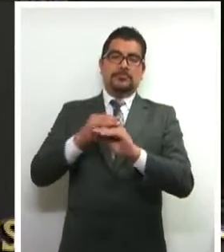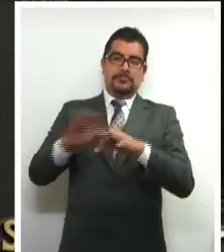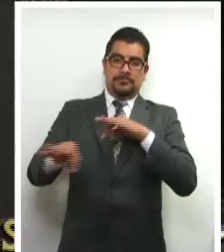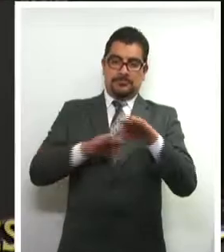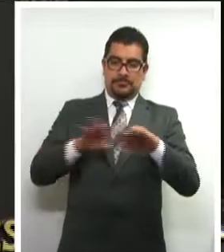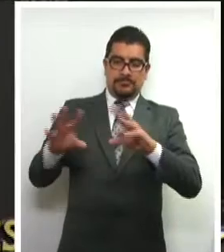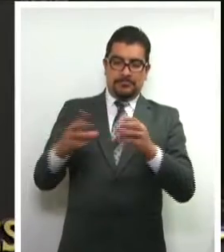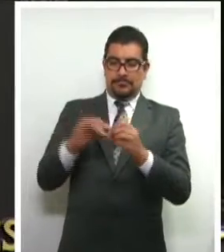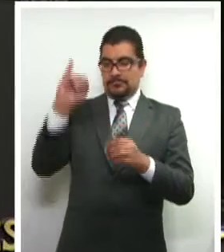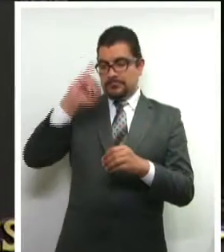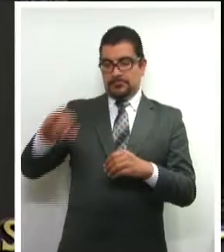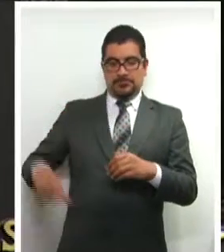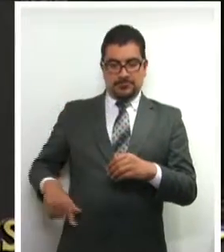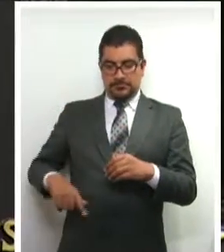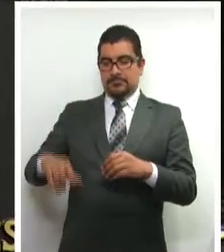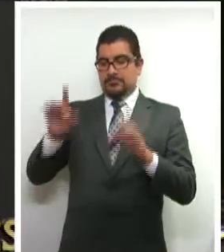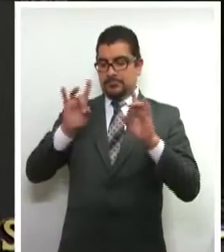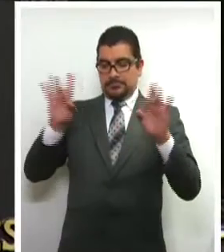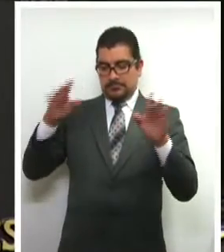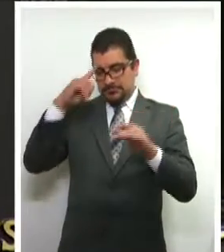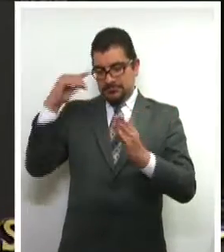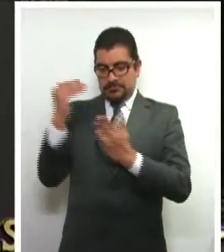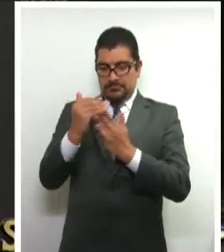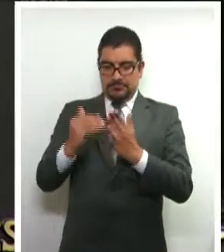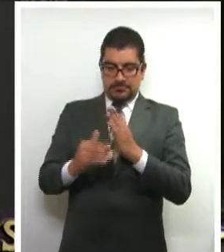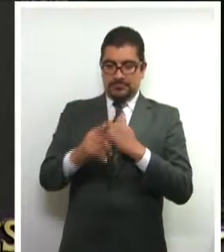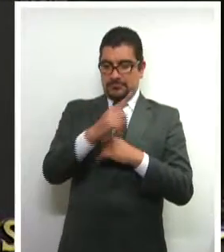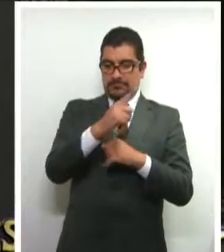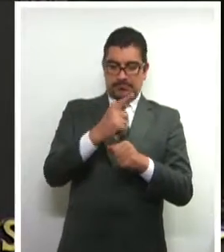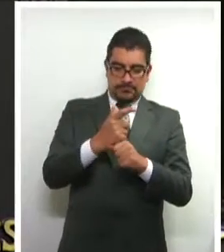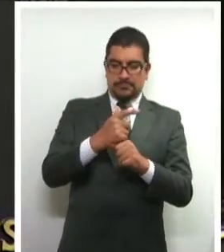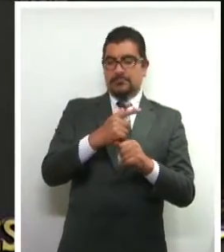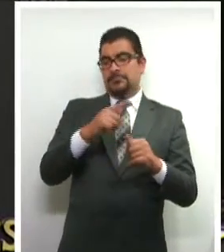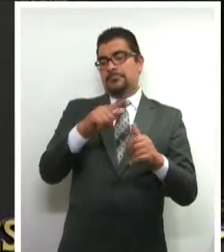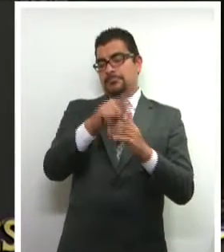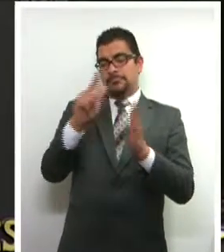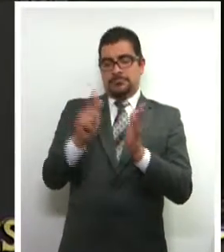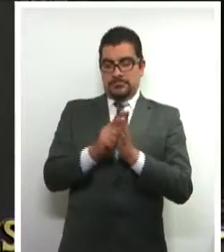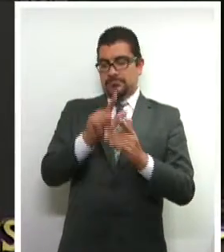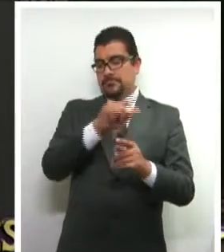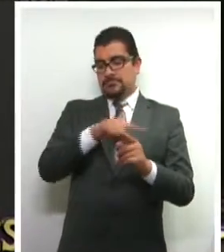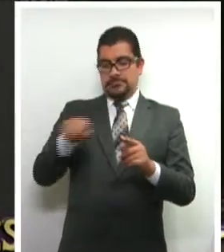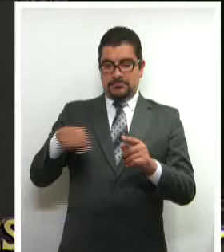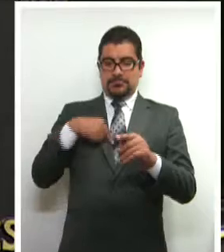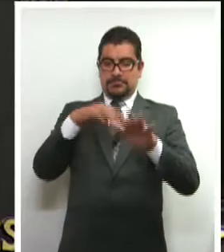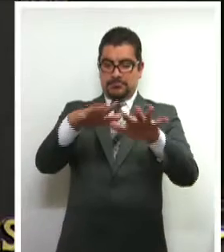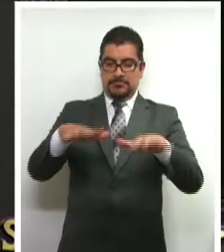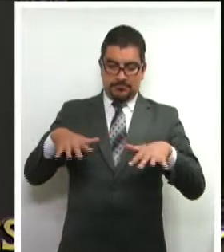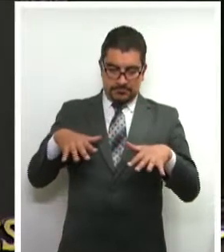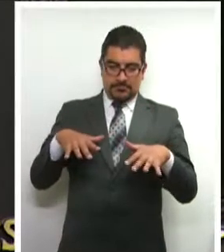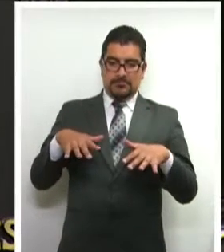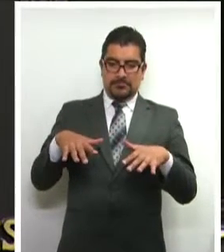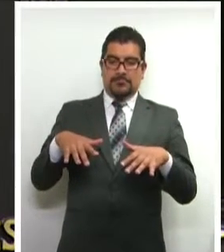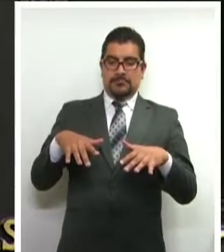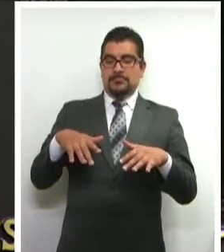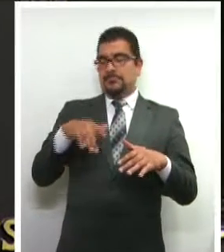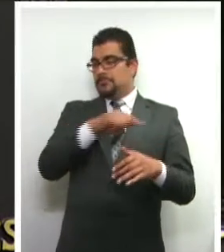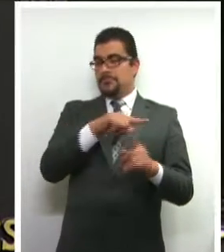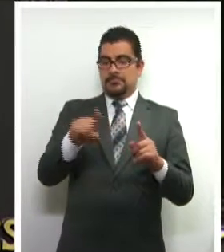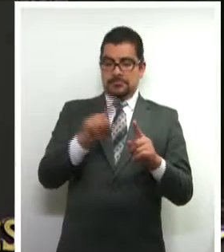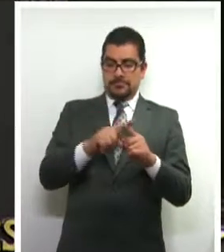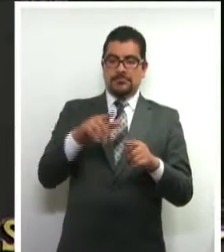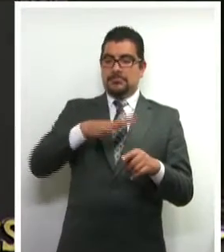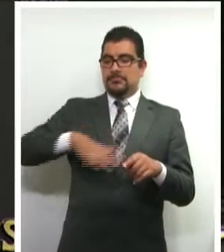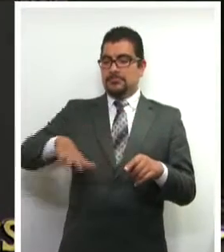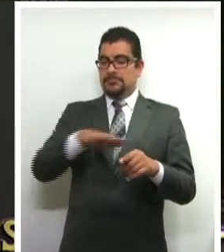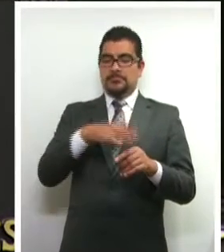presentado por el jefe de gobierno de esta ciudad ante la séptima legislatura de la Asamblea Legislativa, durante el periodo comprendido